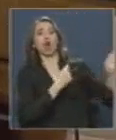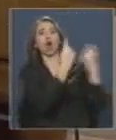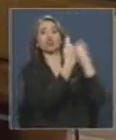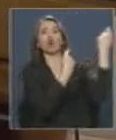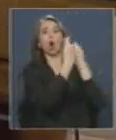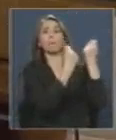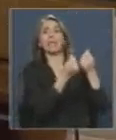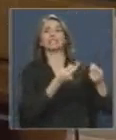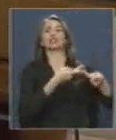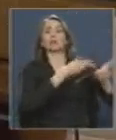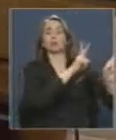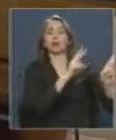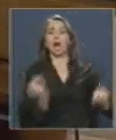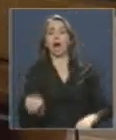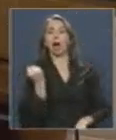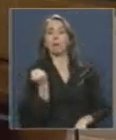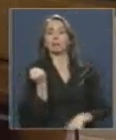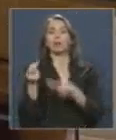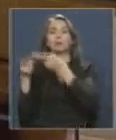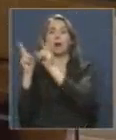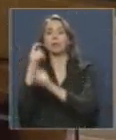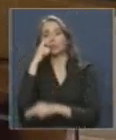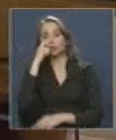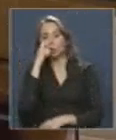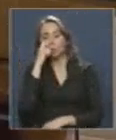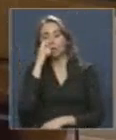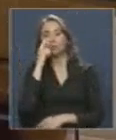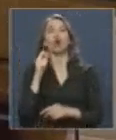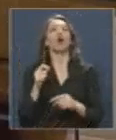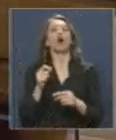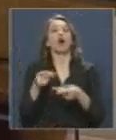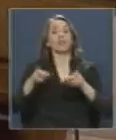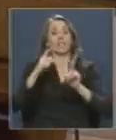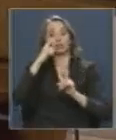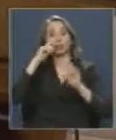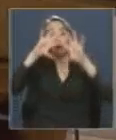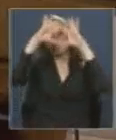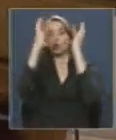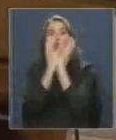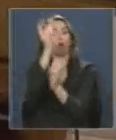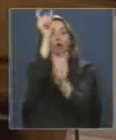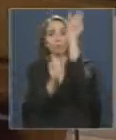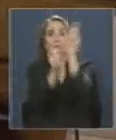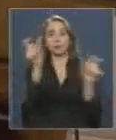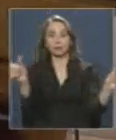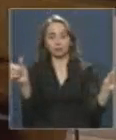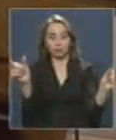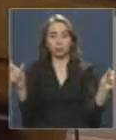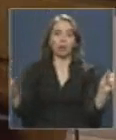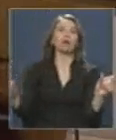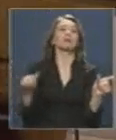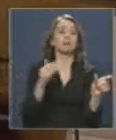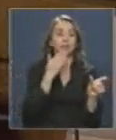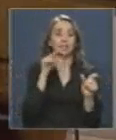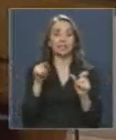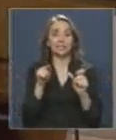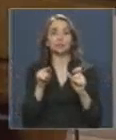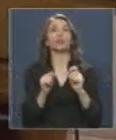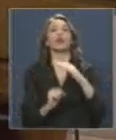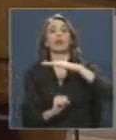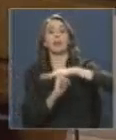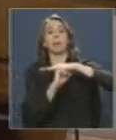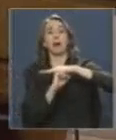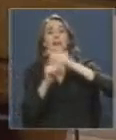derechos humanos. La universalidad de los derechos humanos es un principio básico sobre el que se ha construido el andamiaje actual de los derechos